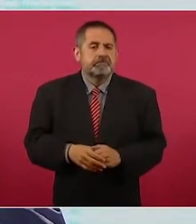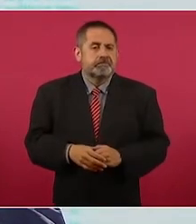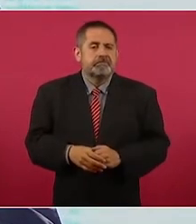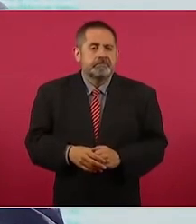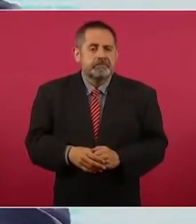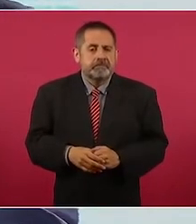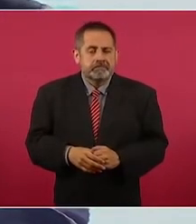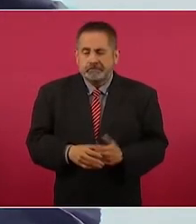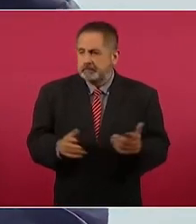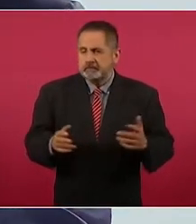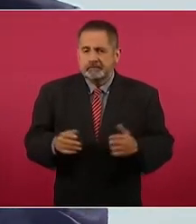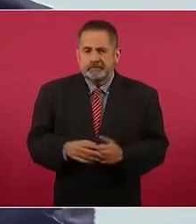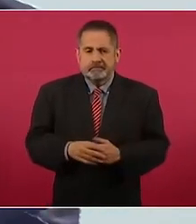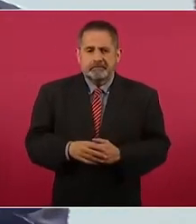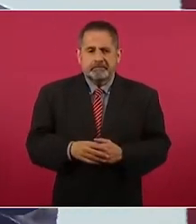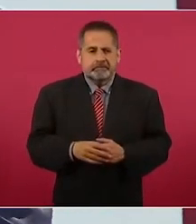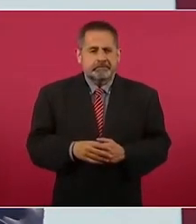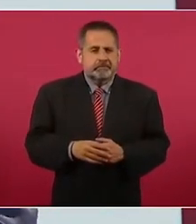Ya parece